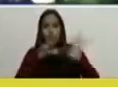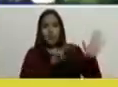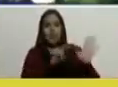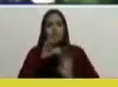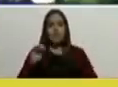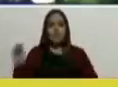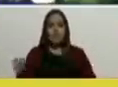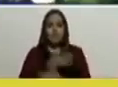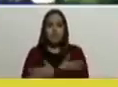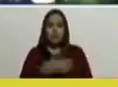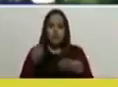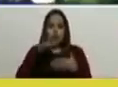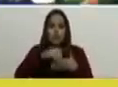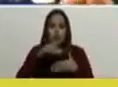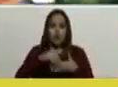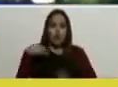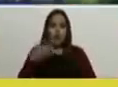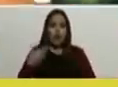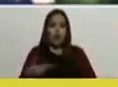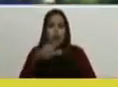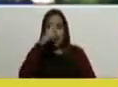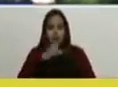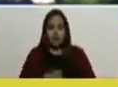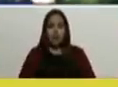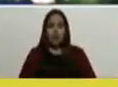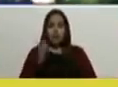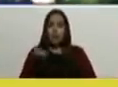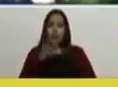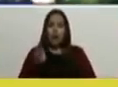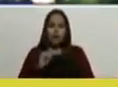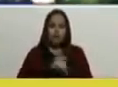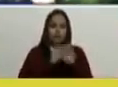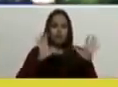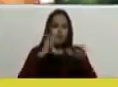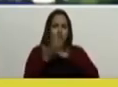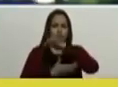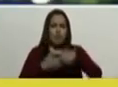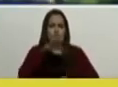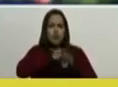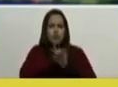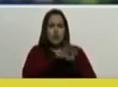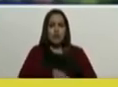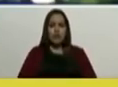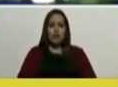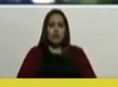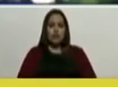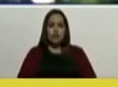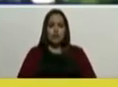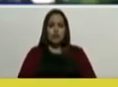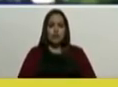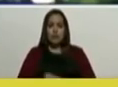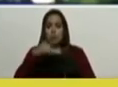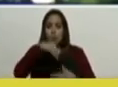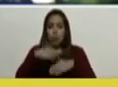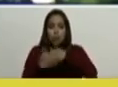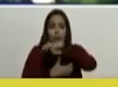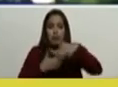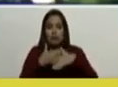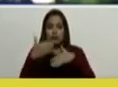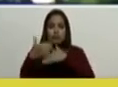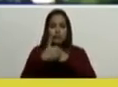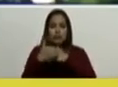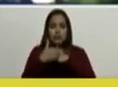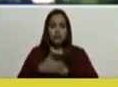anuales, buscando la explosión, la implosión social, la violencia interna. Y acompañado